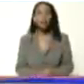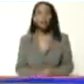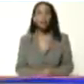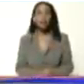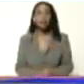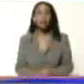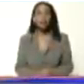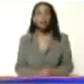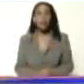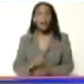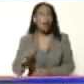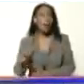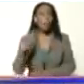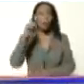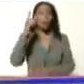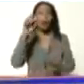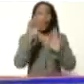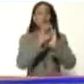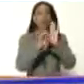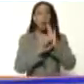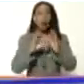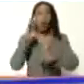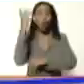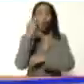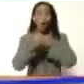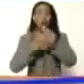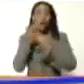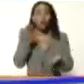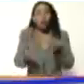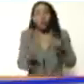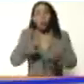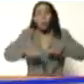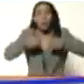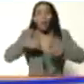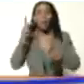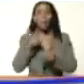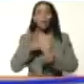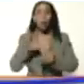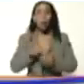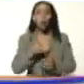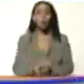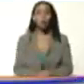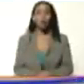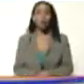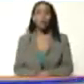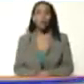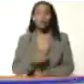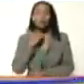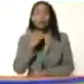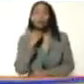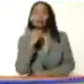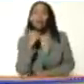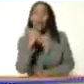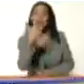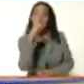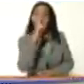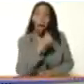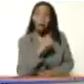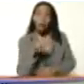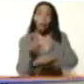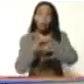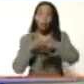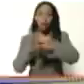en la primera etapa logramos estabilizar el mercado petrolero casi tres años ministro